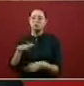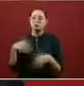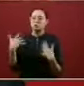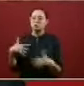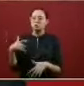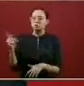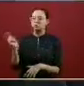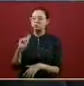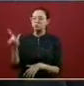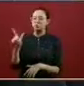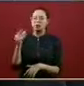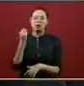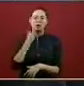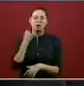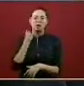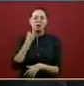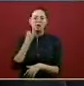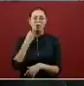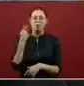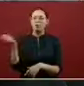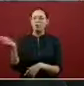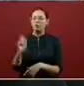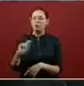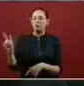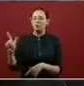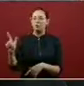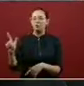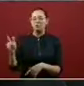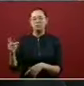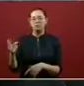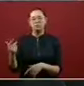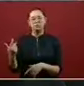famosos, abogados, que siempre